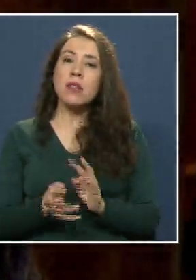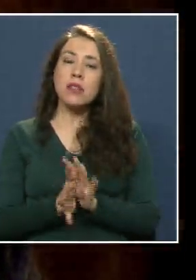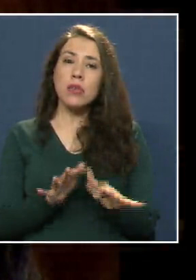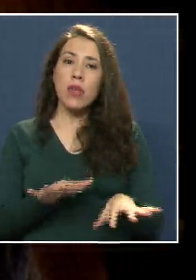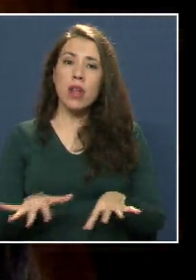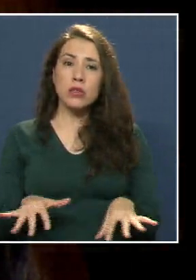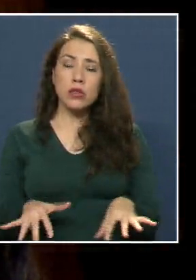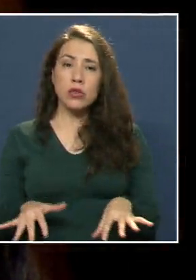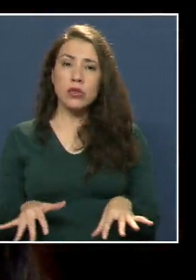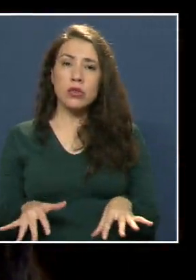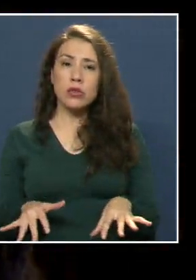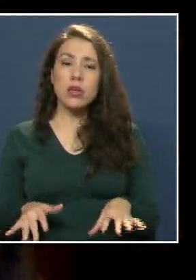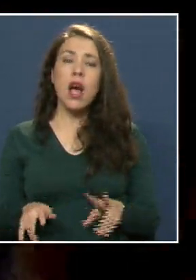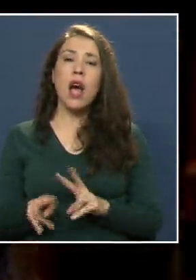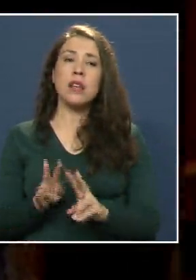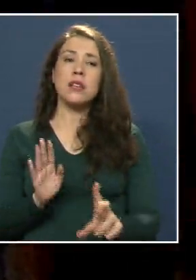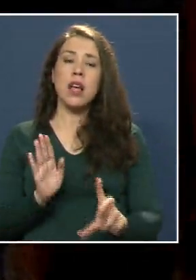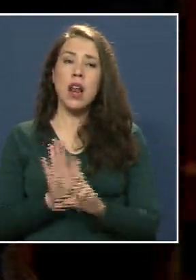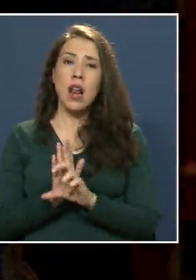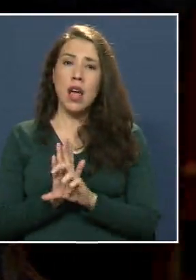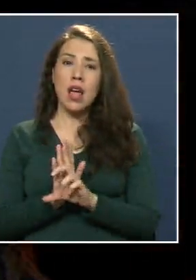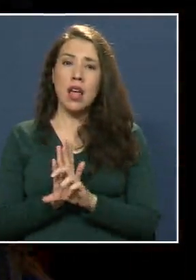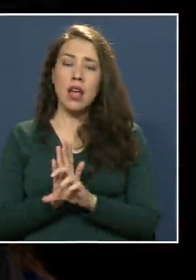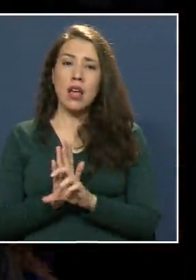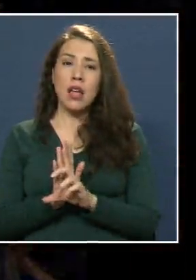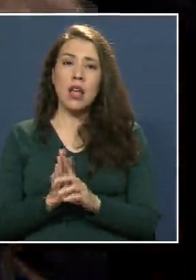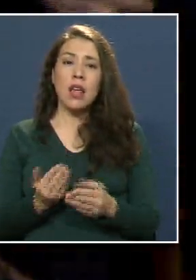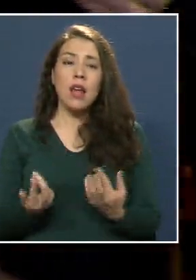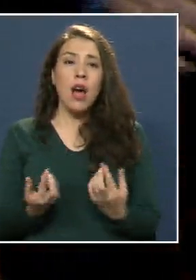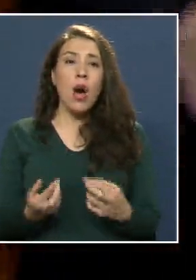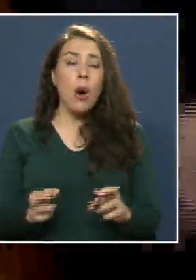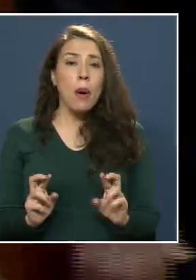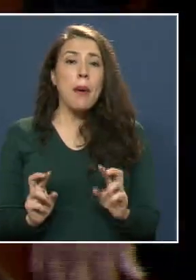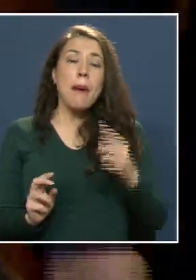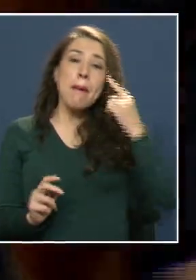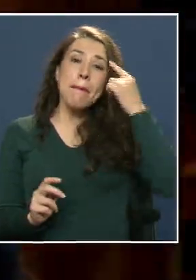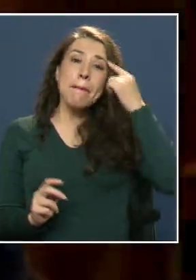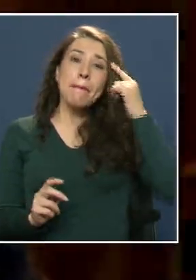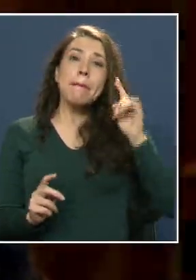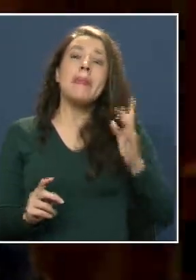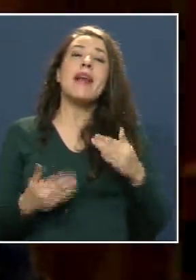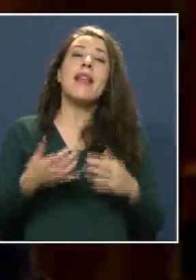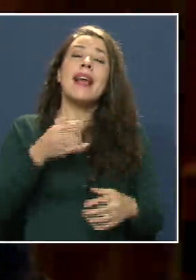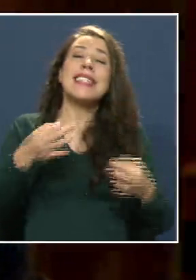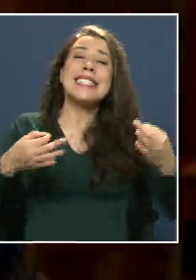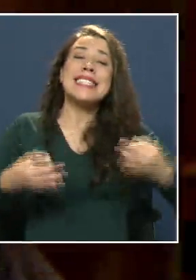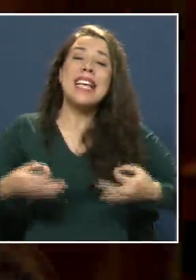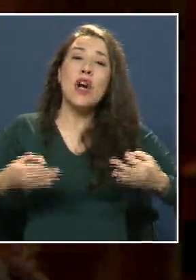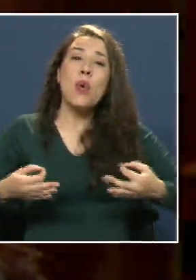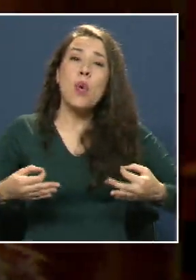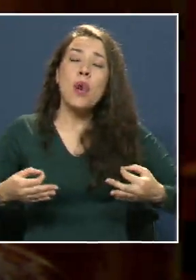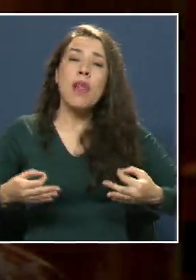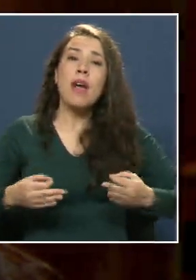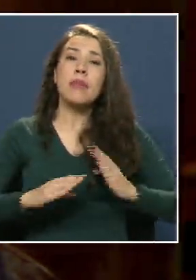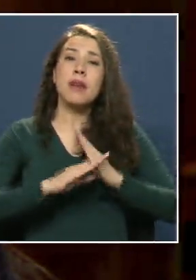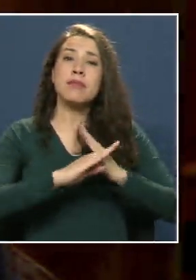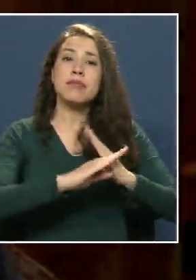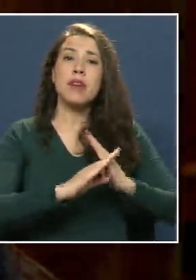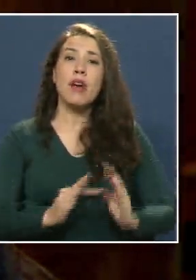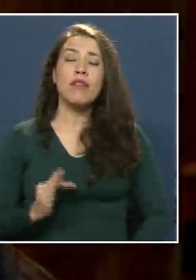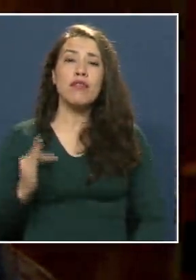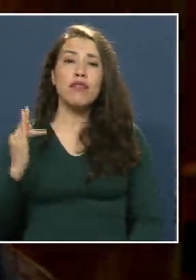medidas, generar leyes y espacios lo suficientemente seguros para impedir en el